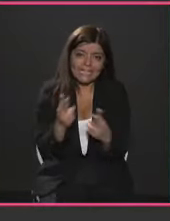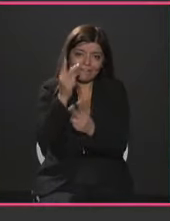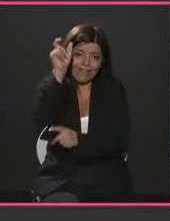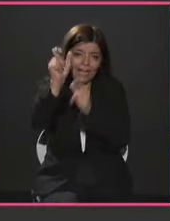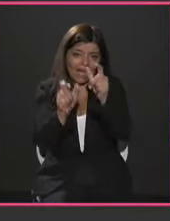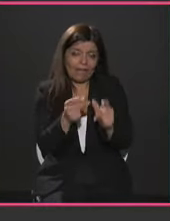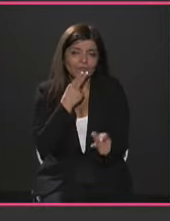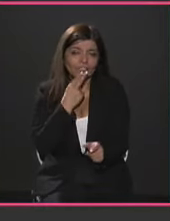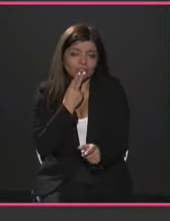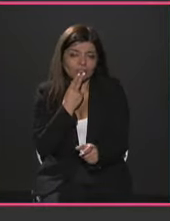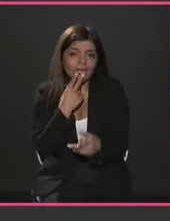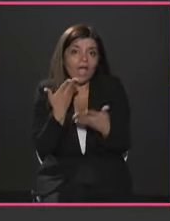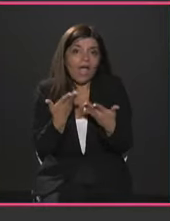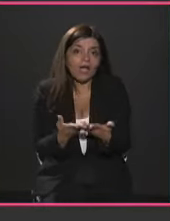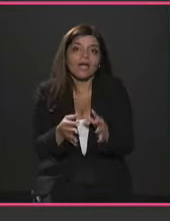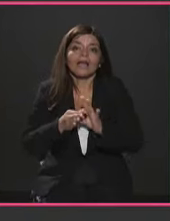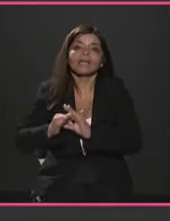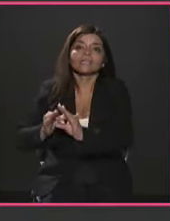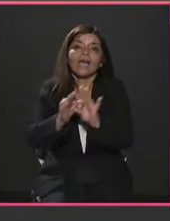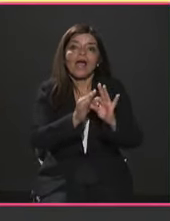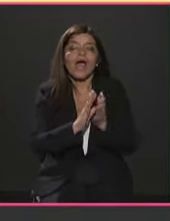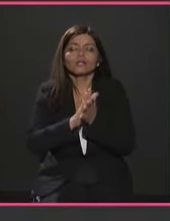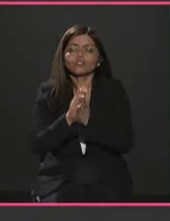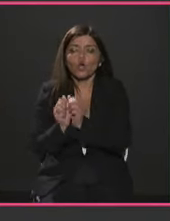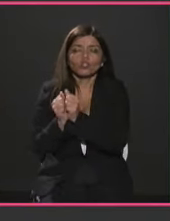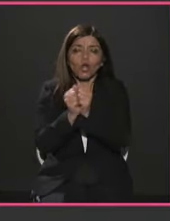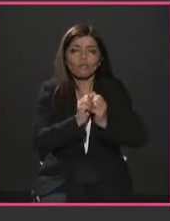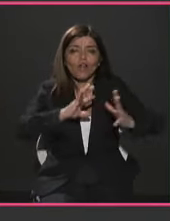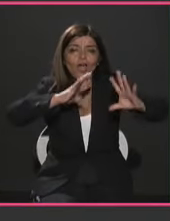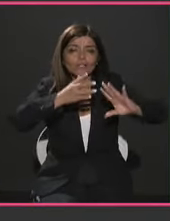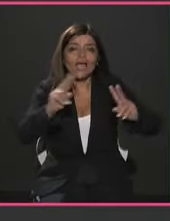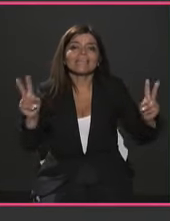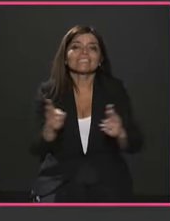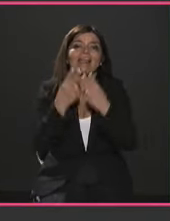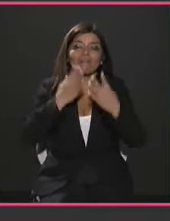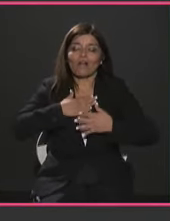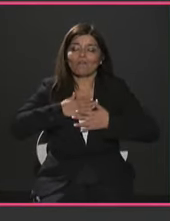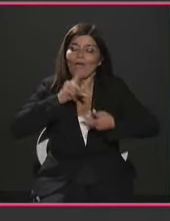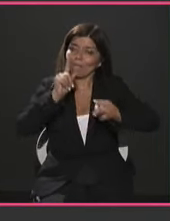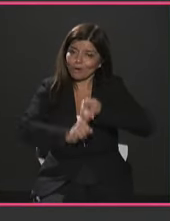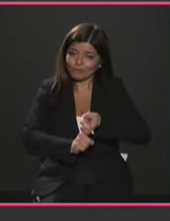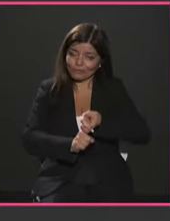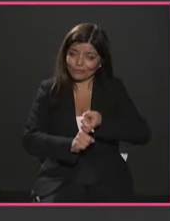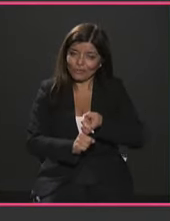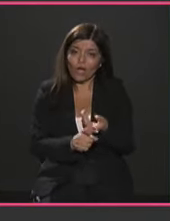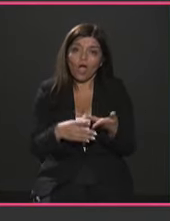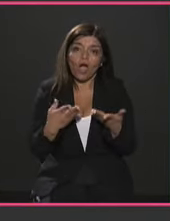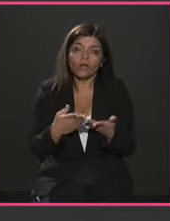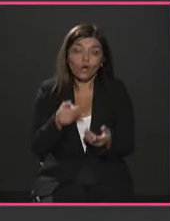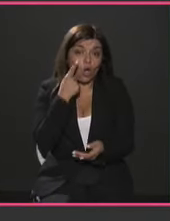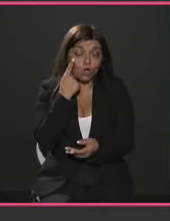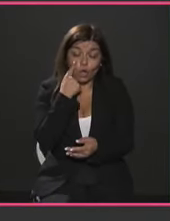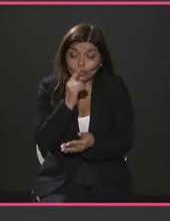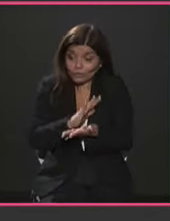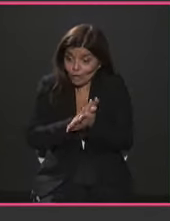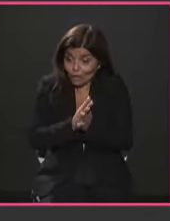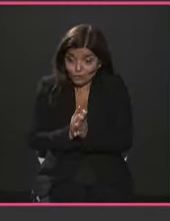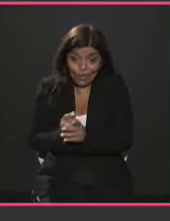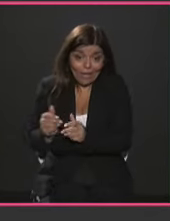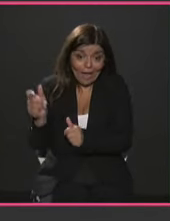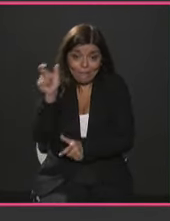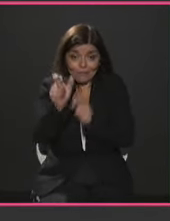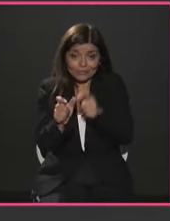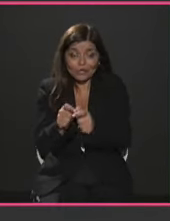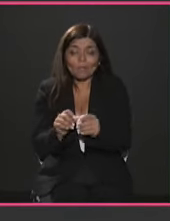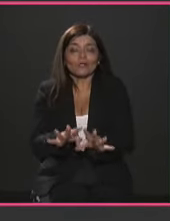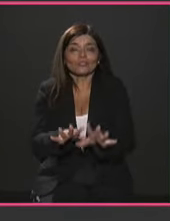los pacientes y queremos también agradecerle a todos nuestros colaboradores de todo el mundo que salvaron la vida de mi esposo ni siquiera he conocido a todos estos investigadores pero sí